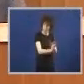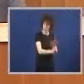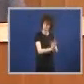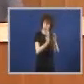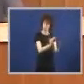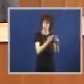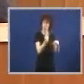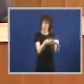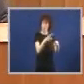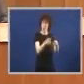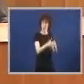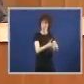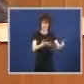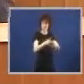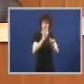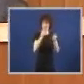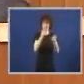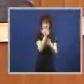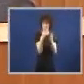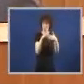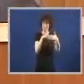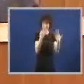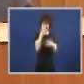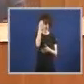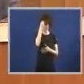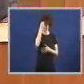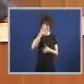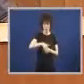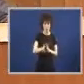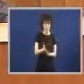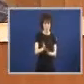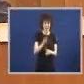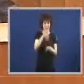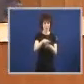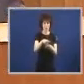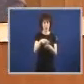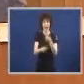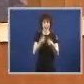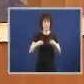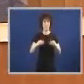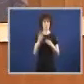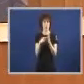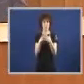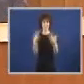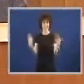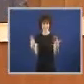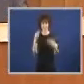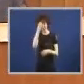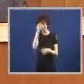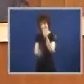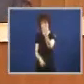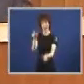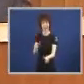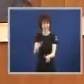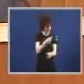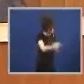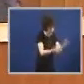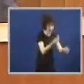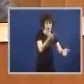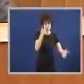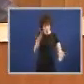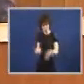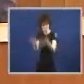O que fixeron no ano 2016 pensando nas eleccións, fágano en 2017 pensando na cidadanía. Fágano. Atrévanse a desafiar ao